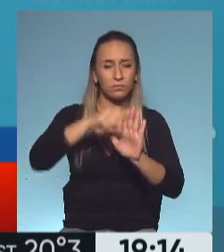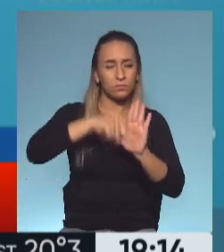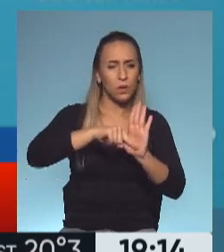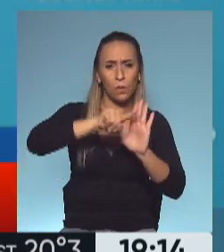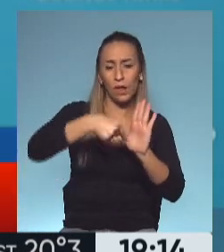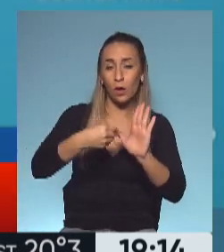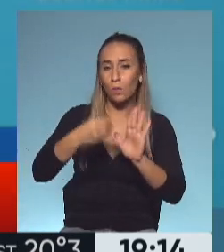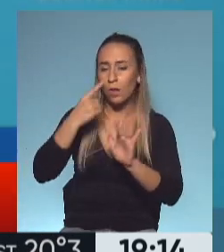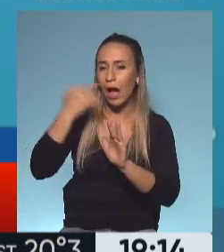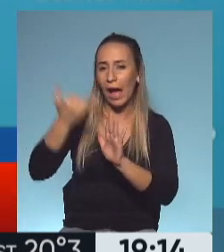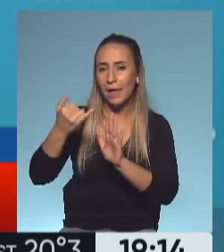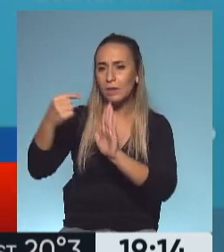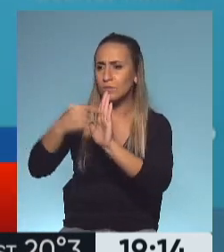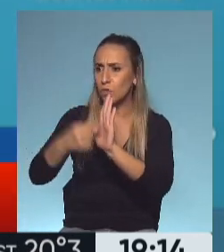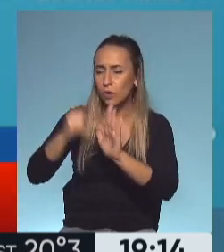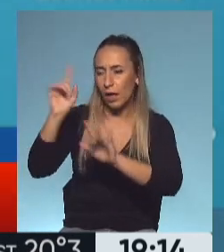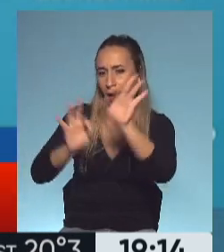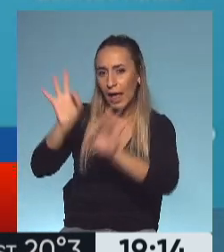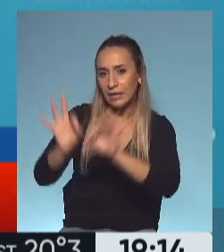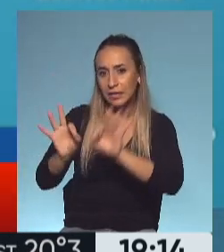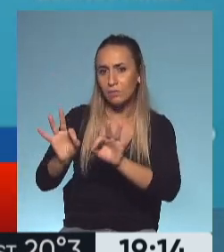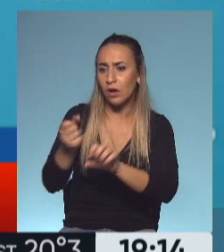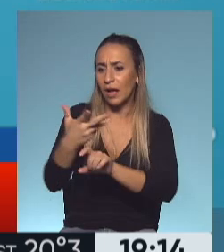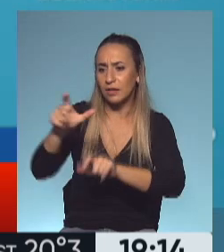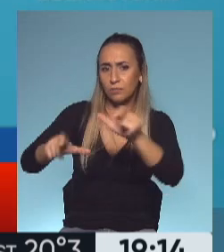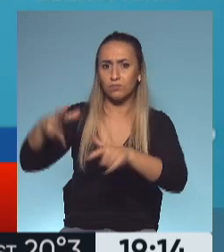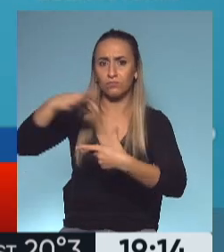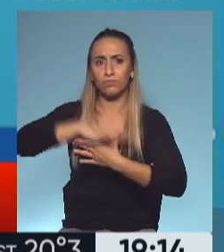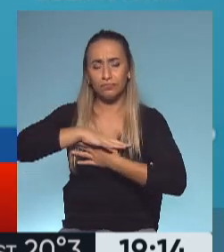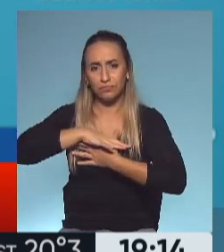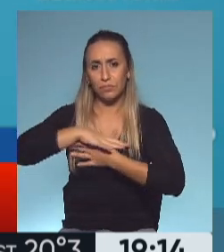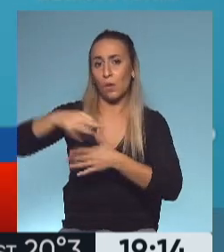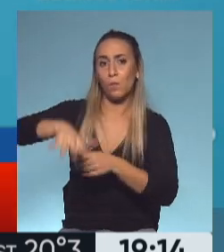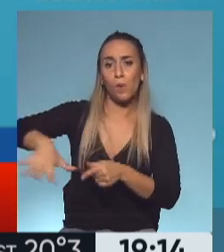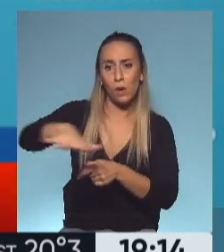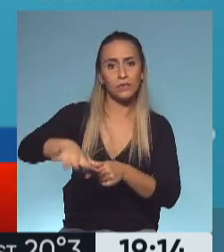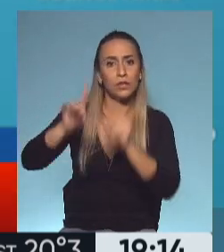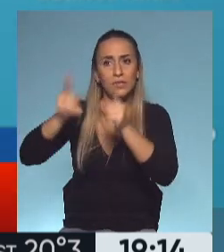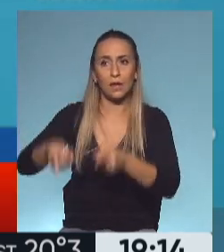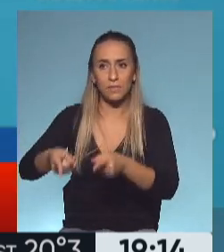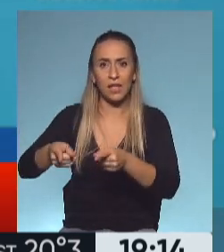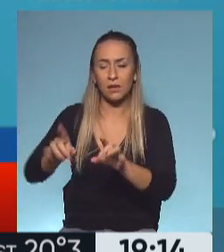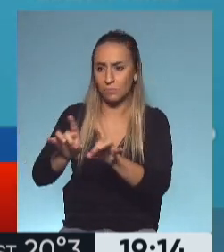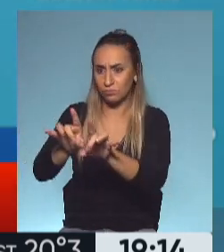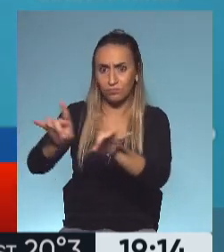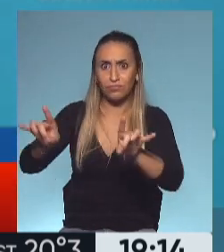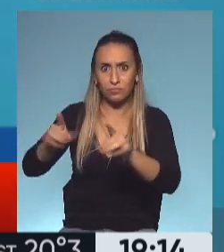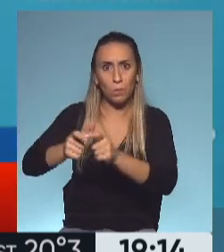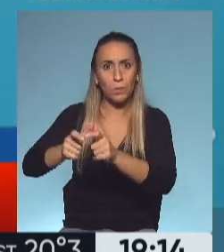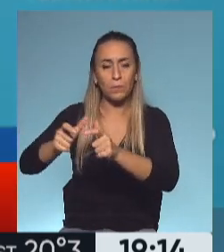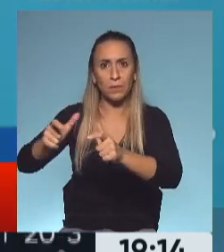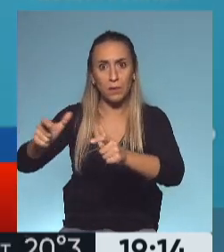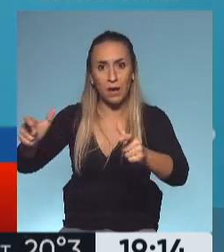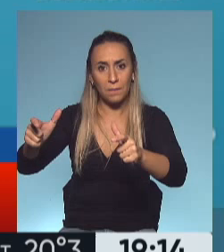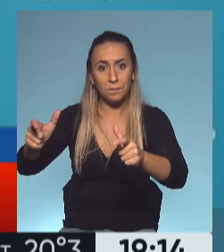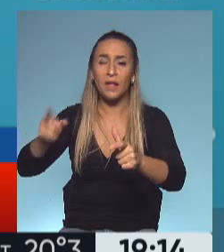epidemiológicos referentes a los casos sobre la población, al aumento de los casos y a la utilización